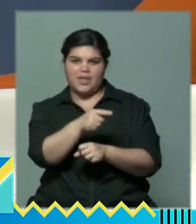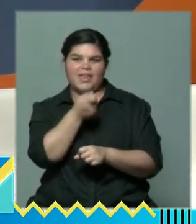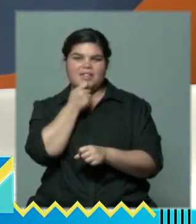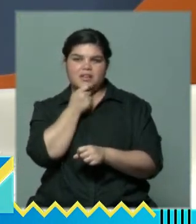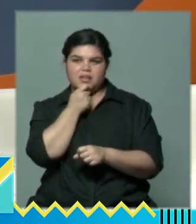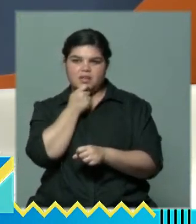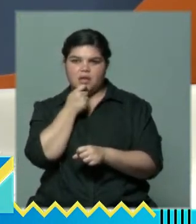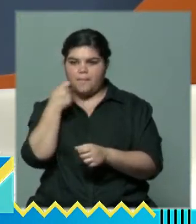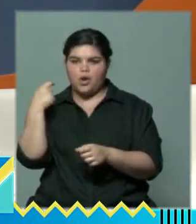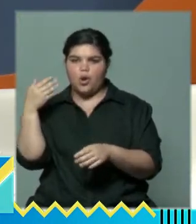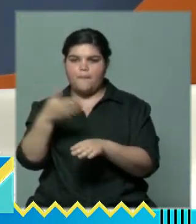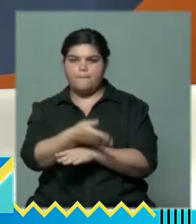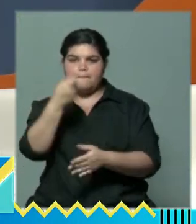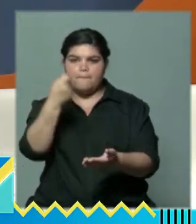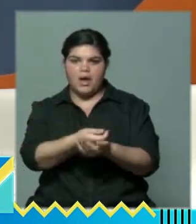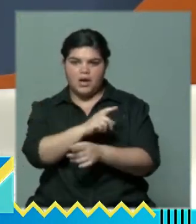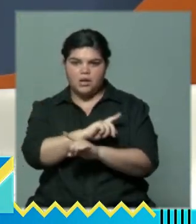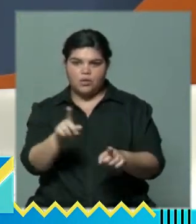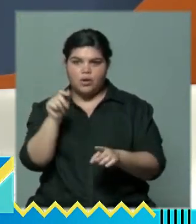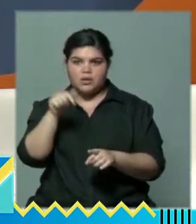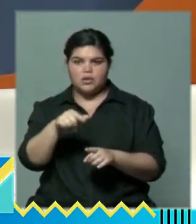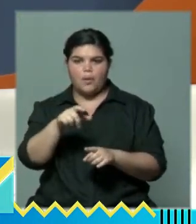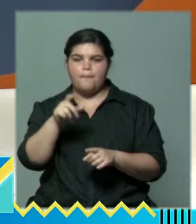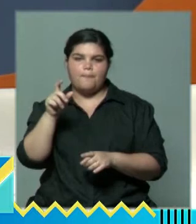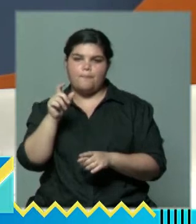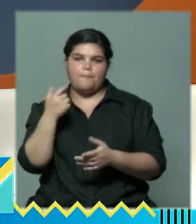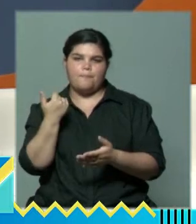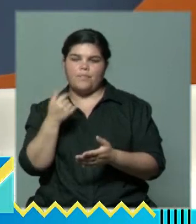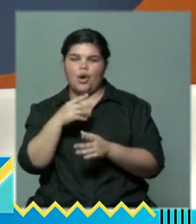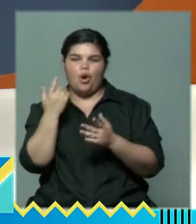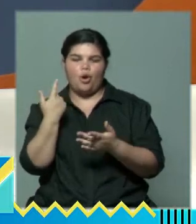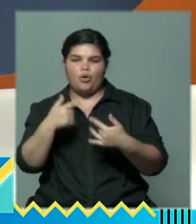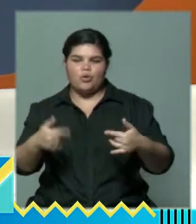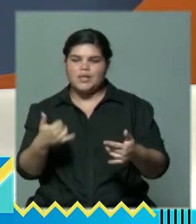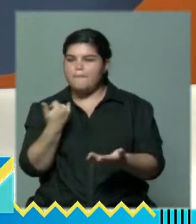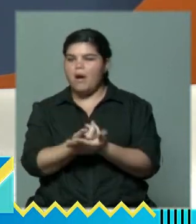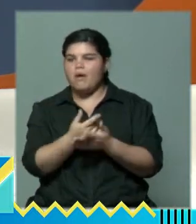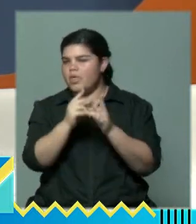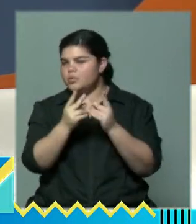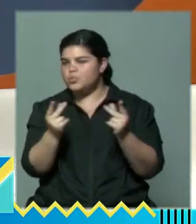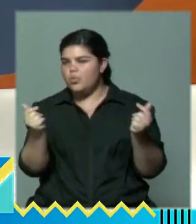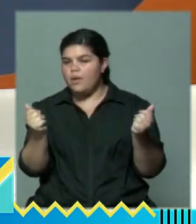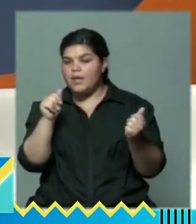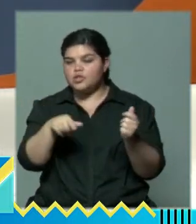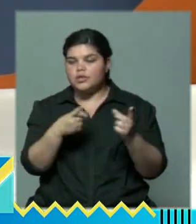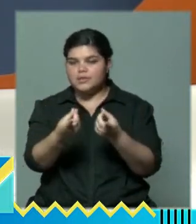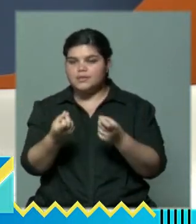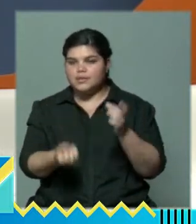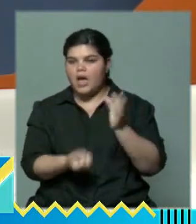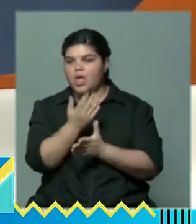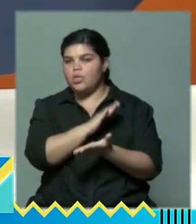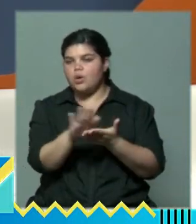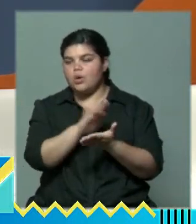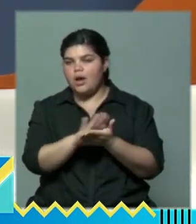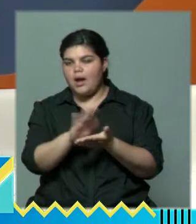pagar el boleto, claro. Digamos, son cuestiones menores, entonces derogarlo no, lo que hay que hacer en todo caso es ayornarlo y modernizarlo, por